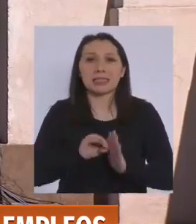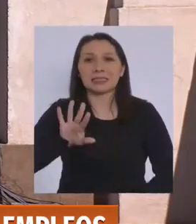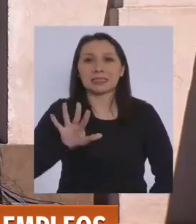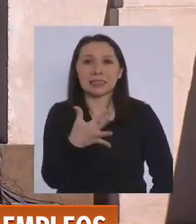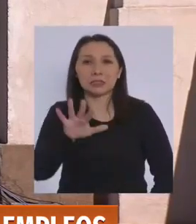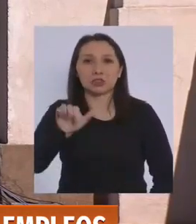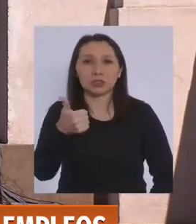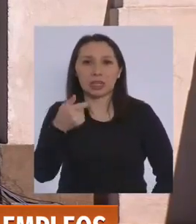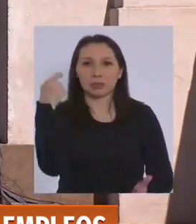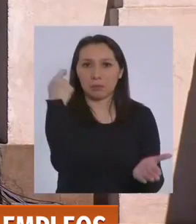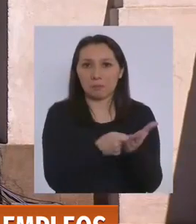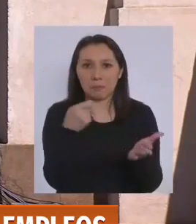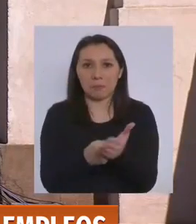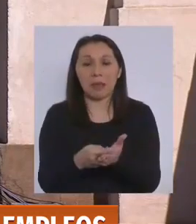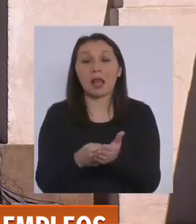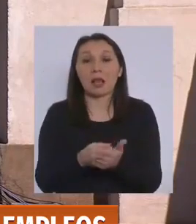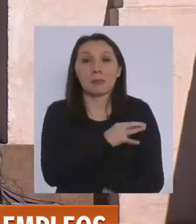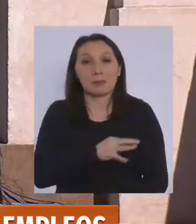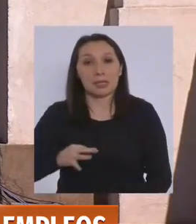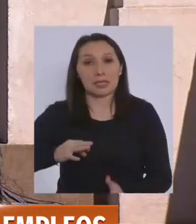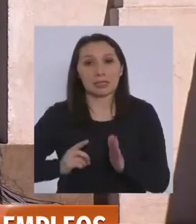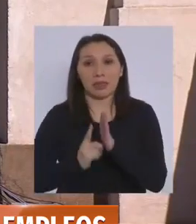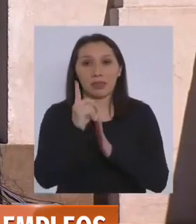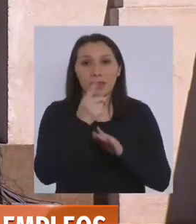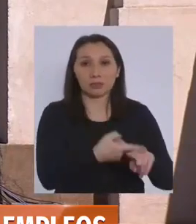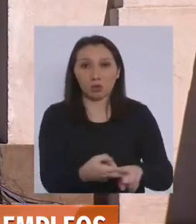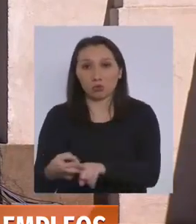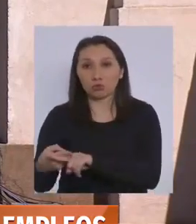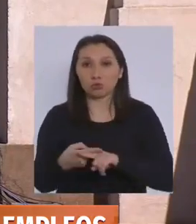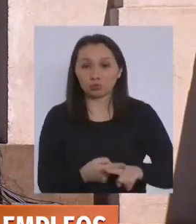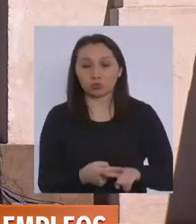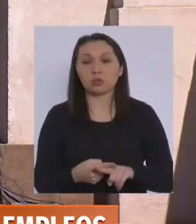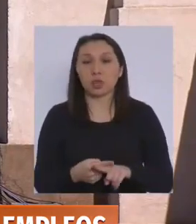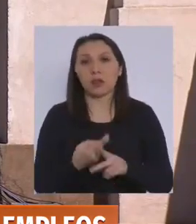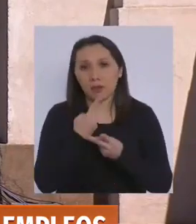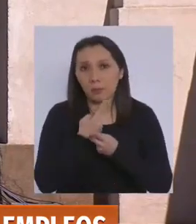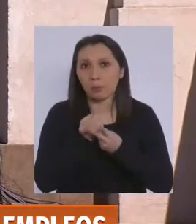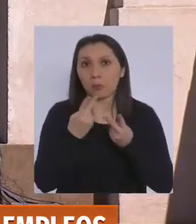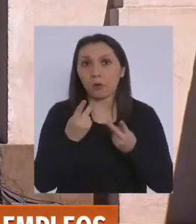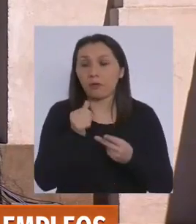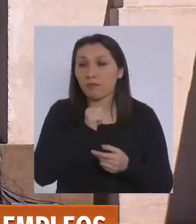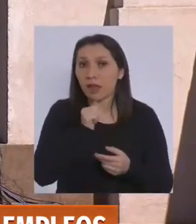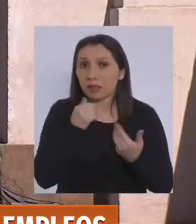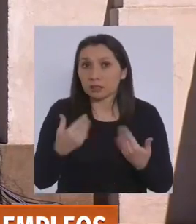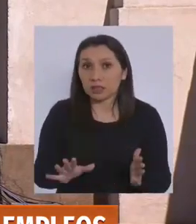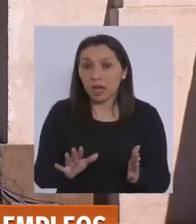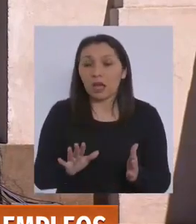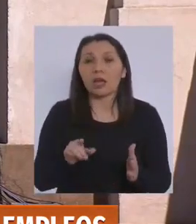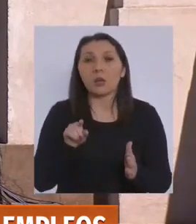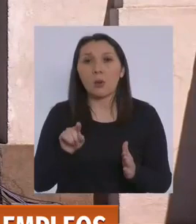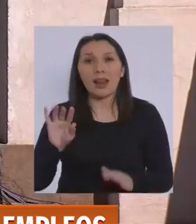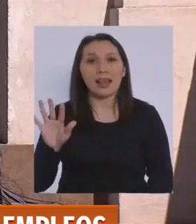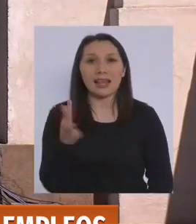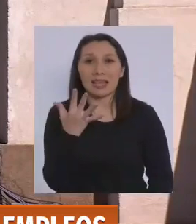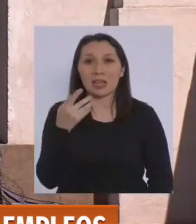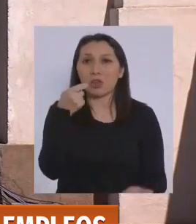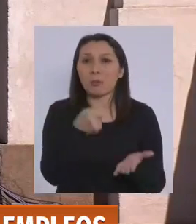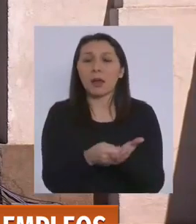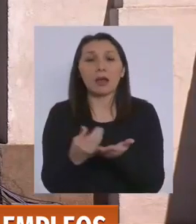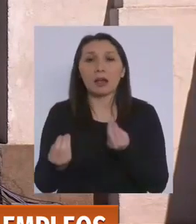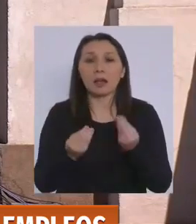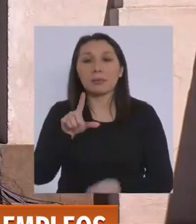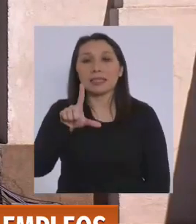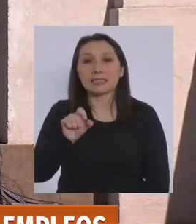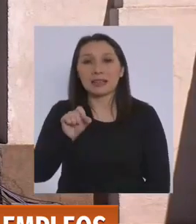y un sexto pago. El Ministerio de Desarrollo Social va a comunicar, si es que no lo ha hecho ya, que este quinto pago corresponderá